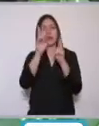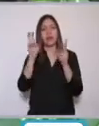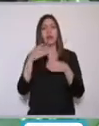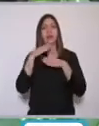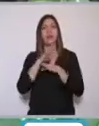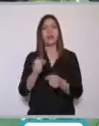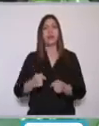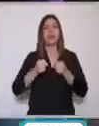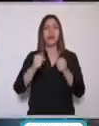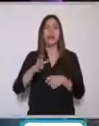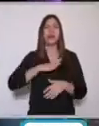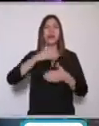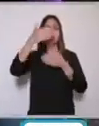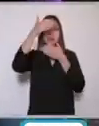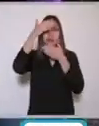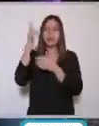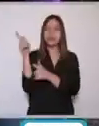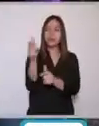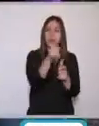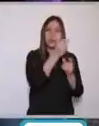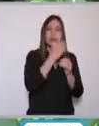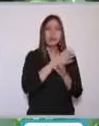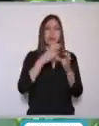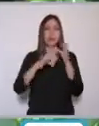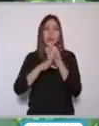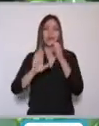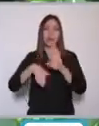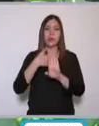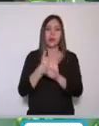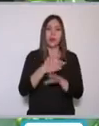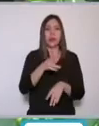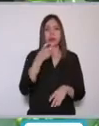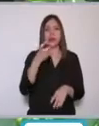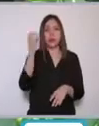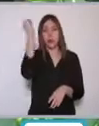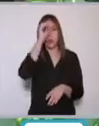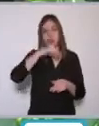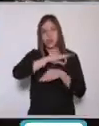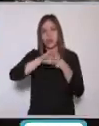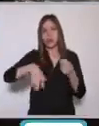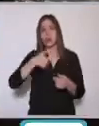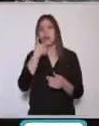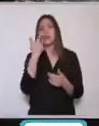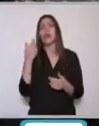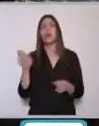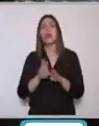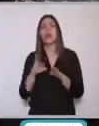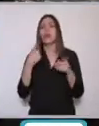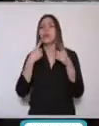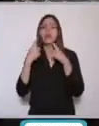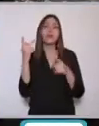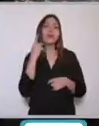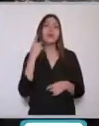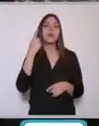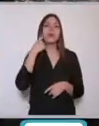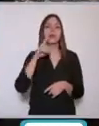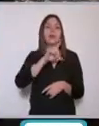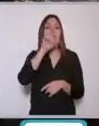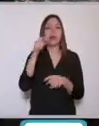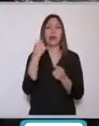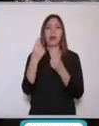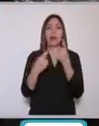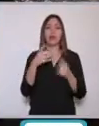terrorismo, todos los ataques que hemos visto, y lo cual afecta en la opinión pública y sobre todo pues, en las cuestiones políticas para tener una... Pues algunos ya